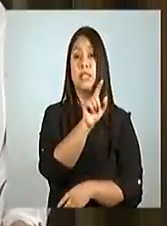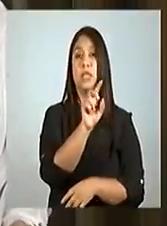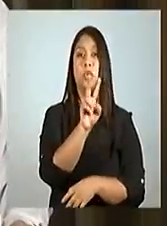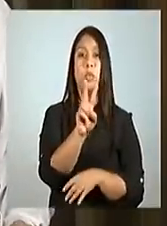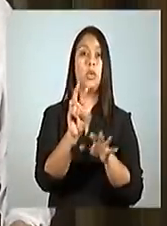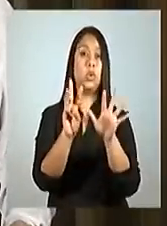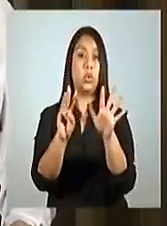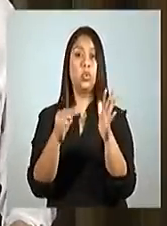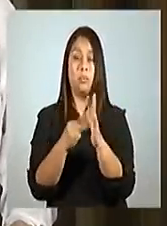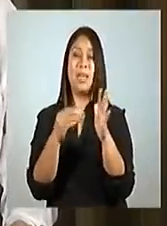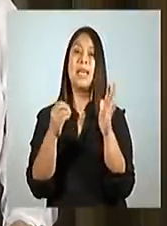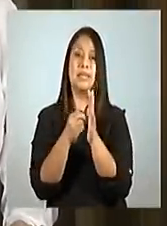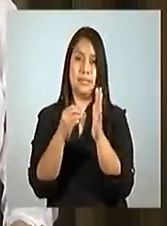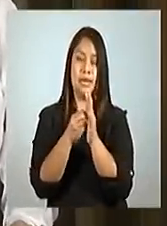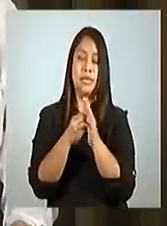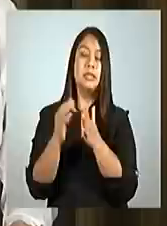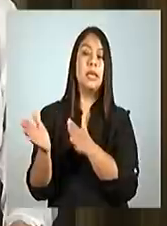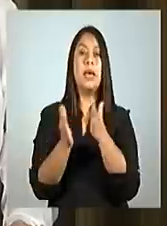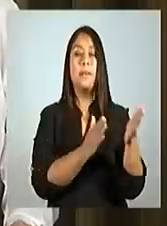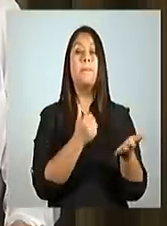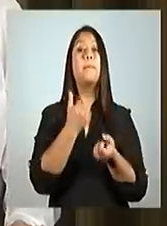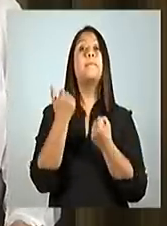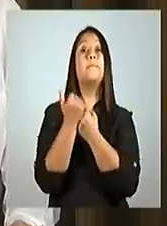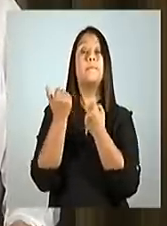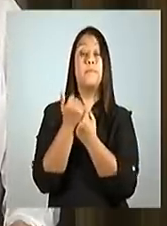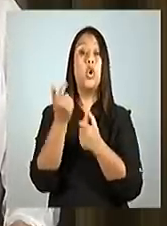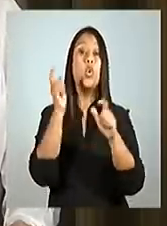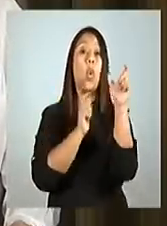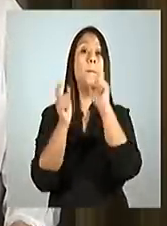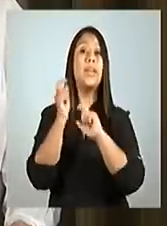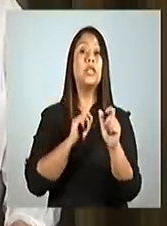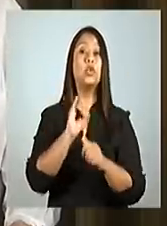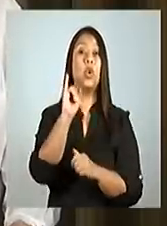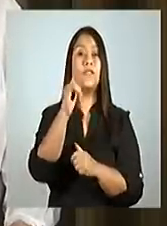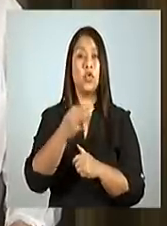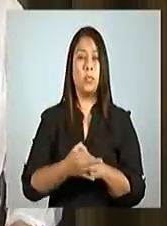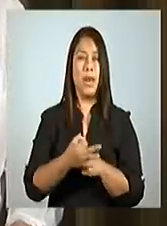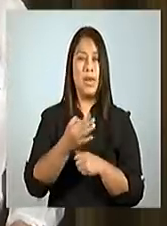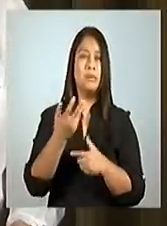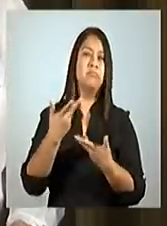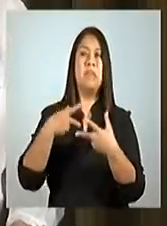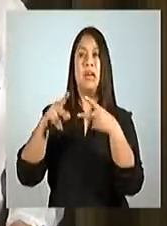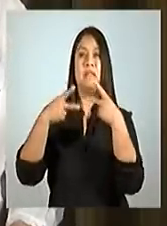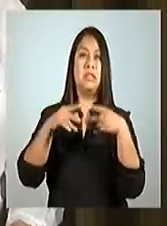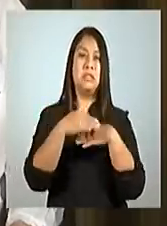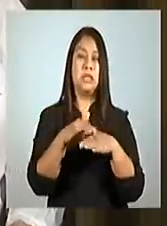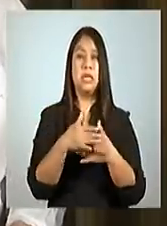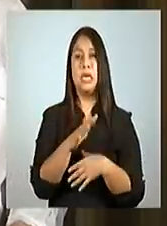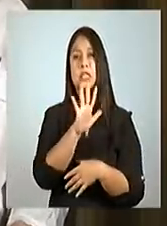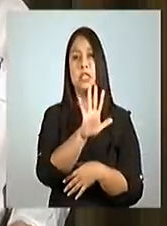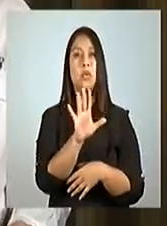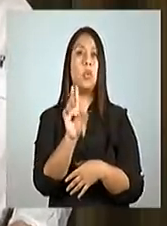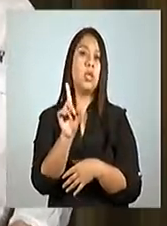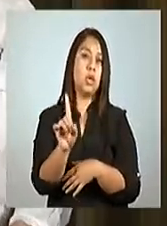143.128.000 quetzales y en el apoyo al comercio informal se ha desembolsado hasta esta semana